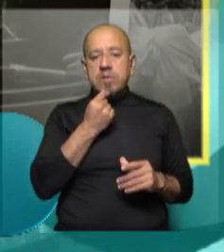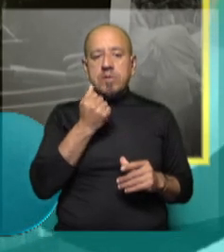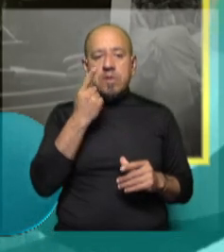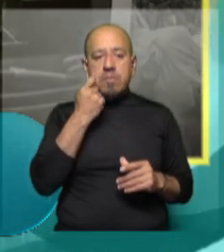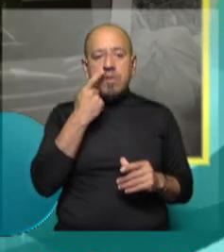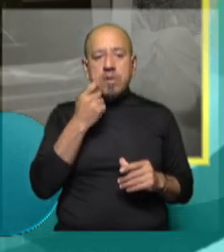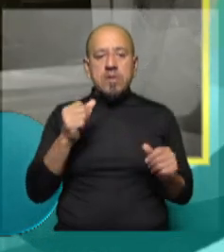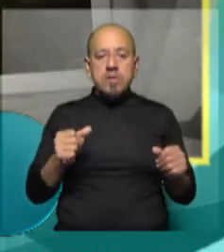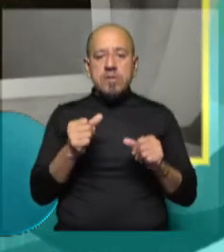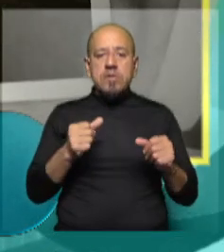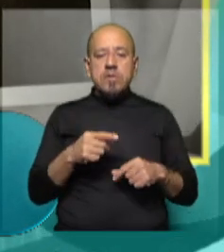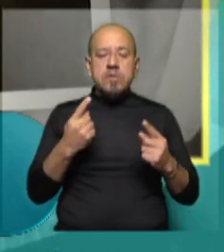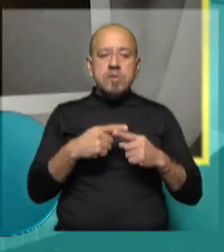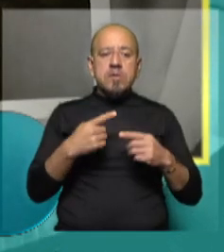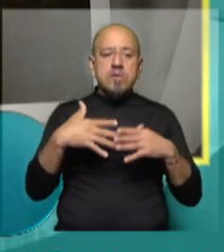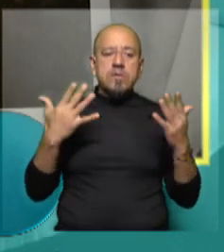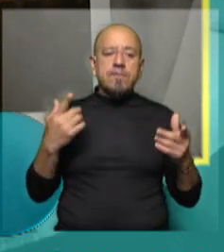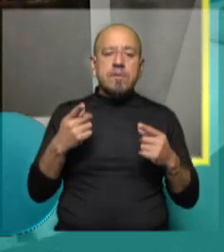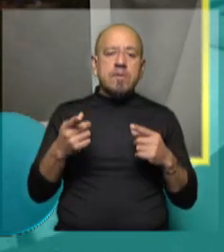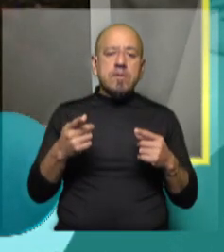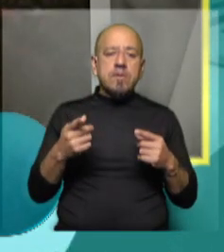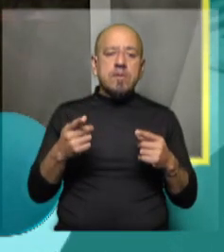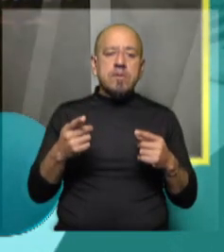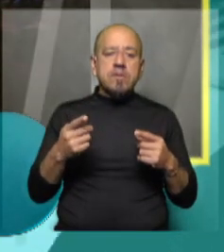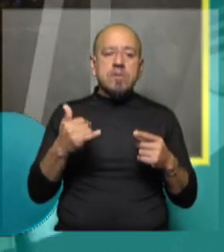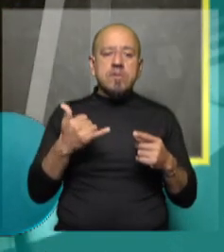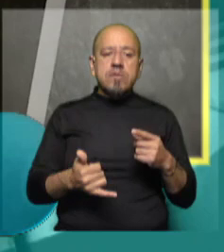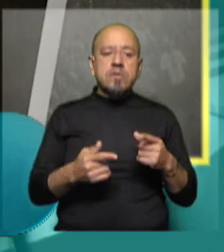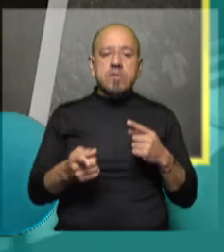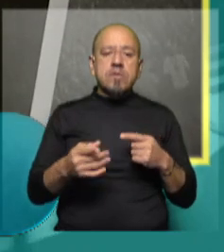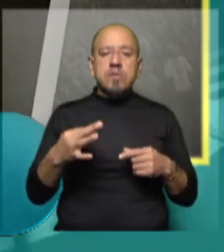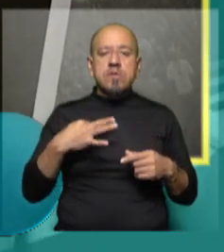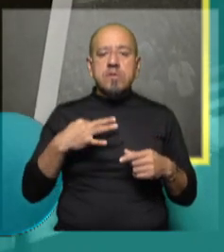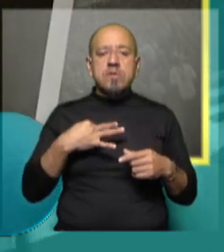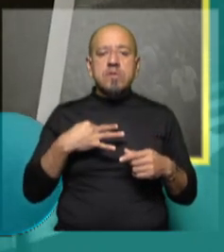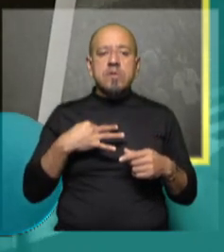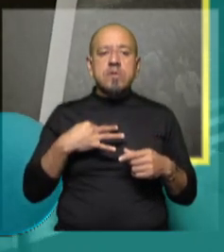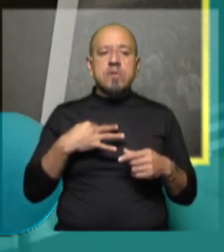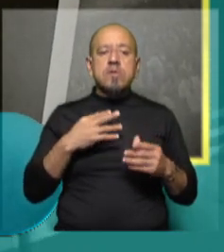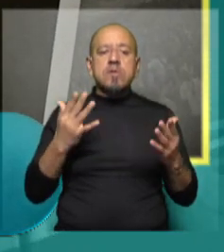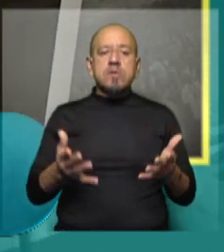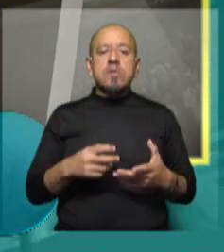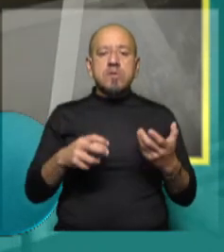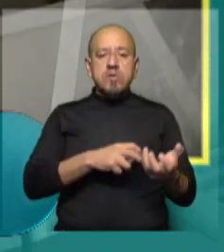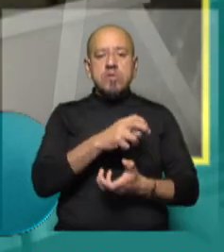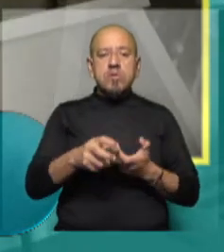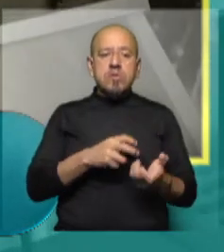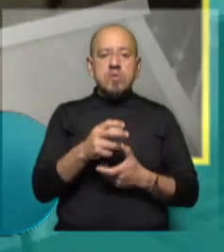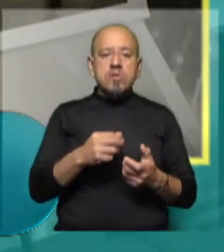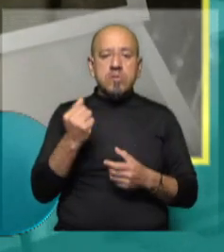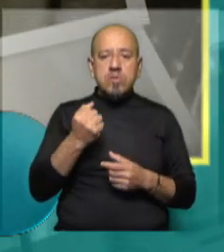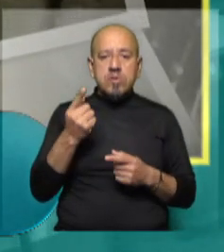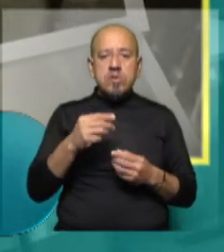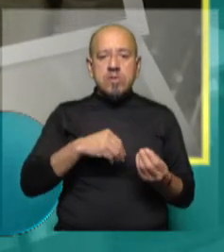estos festivales desde hace 60 años, tener ese tipo de vida debe haber sido un conflicto bastante importante en la